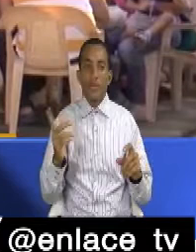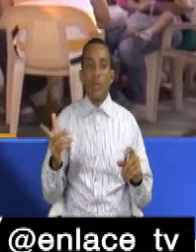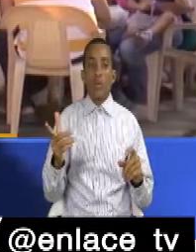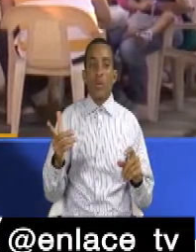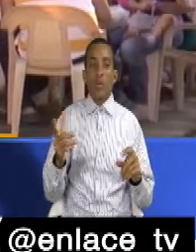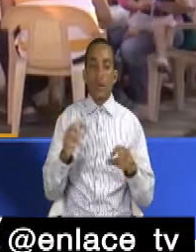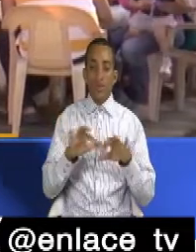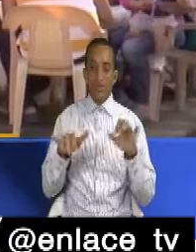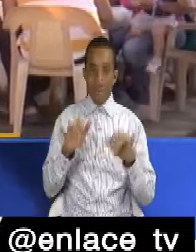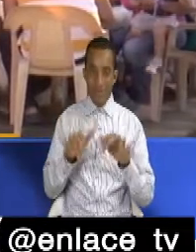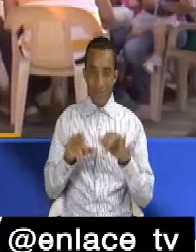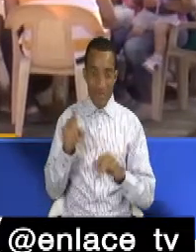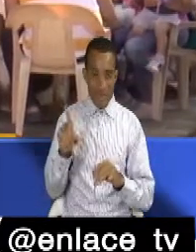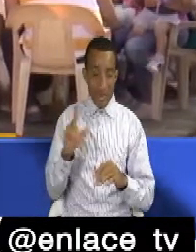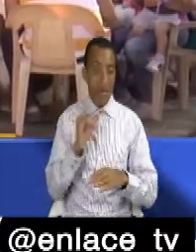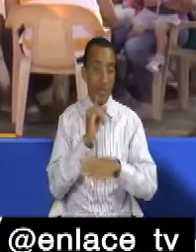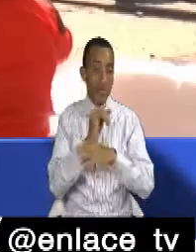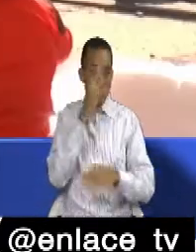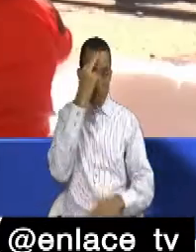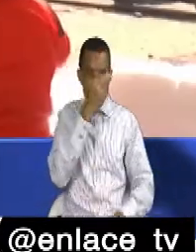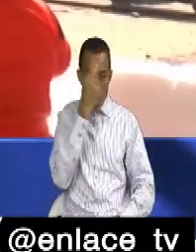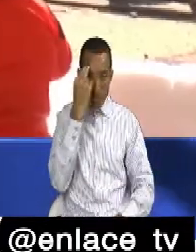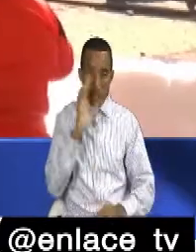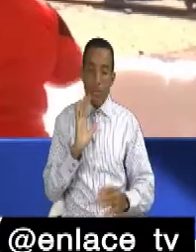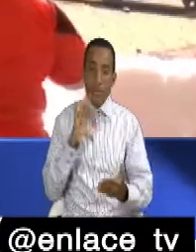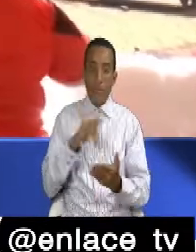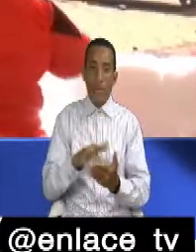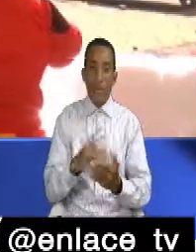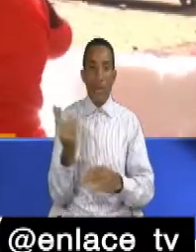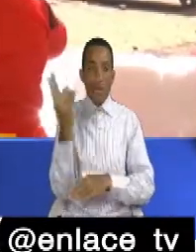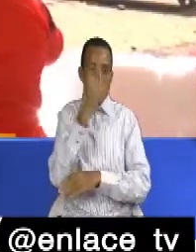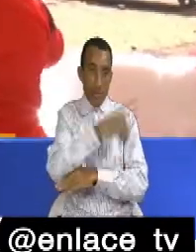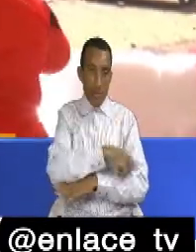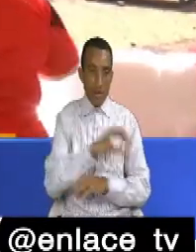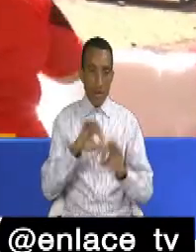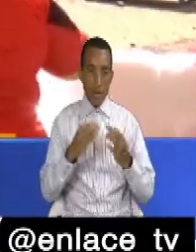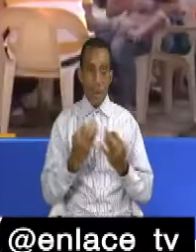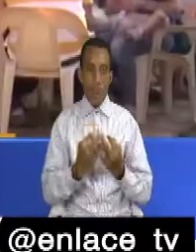este domingo 4 de junio, celebrando el Día de la Familia Claveriana. Ya regresamos.